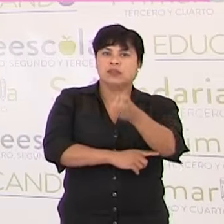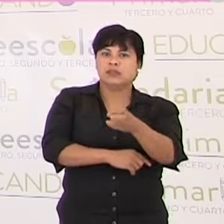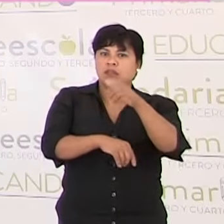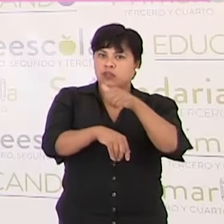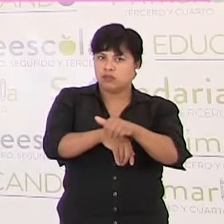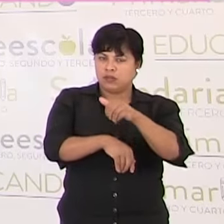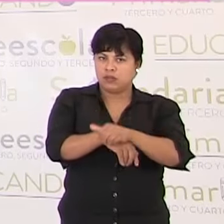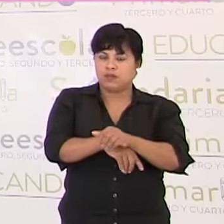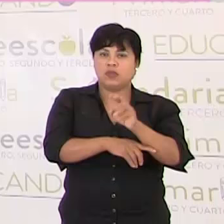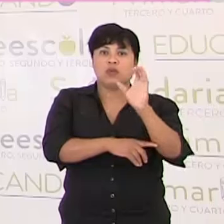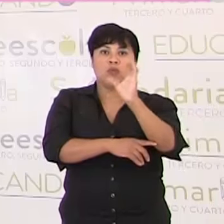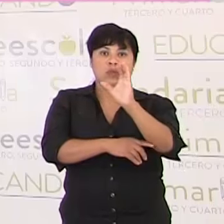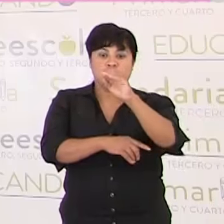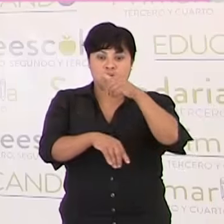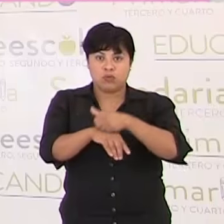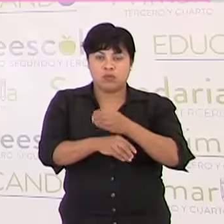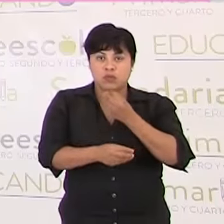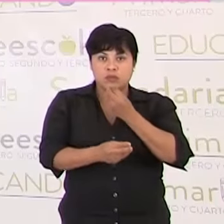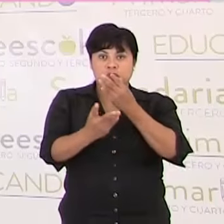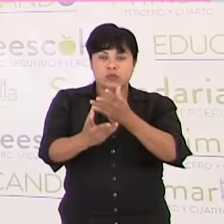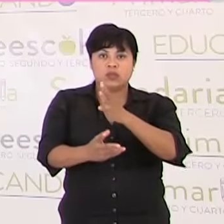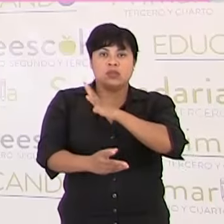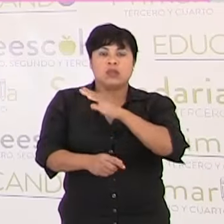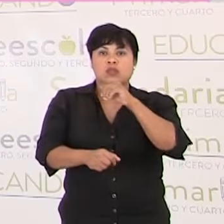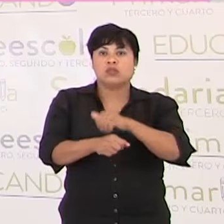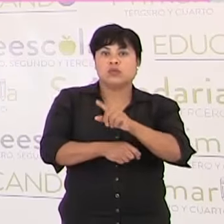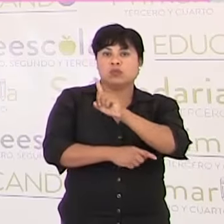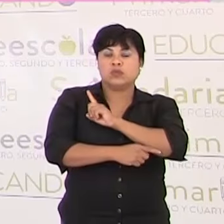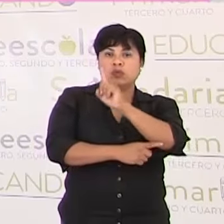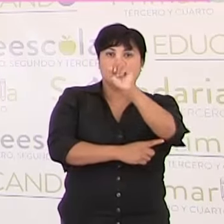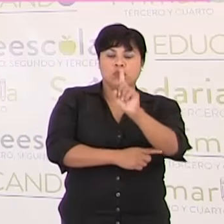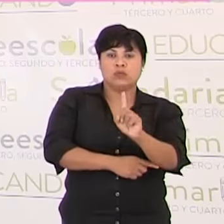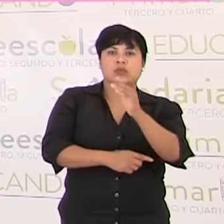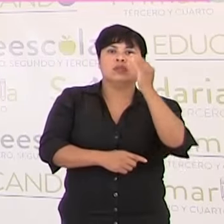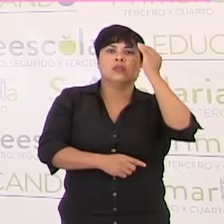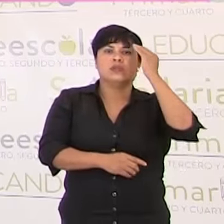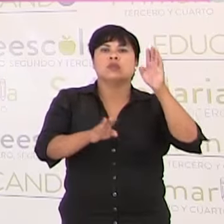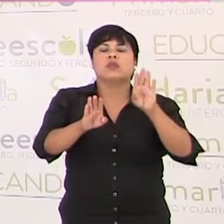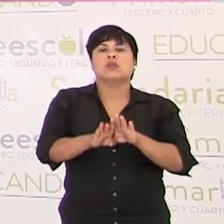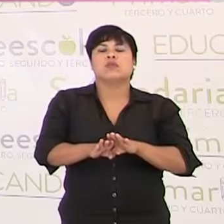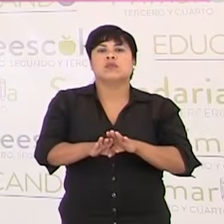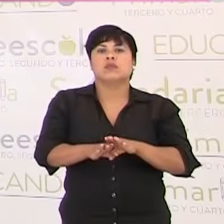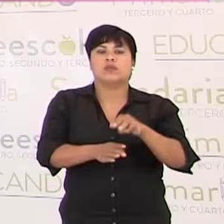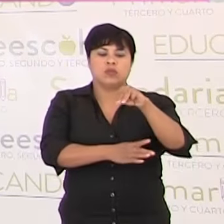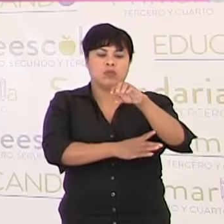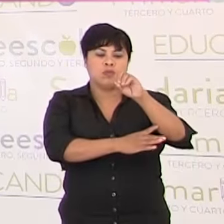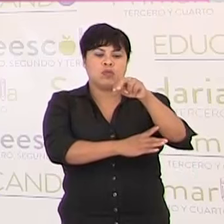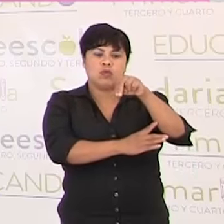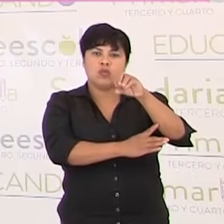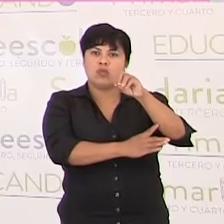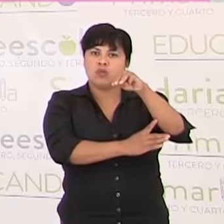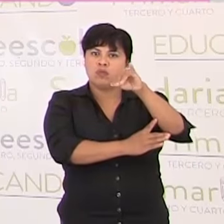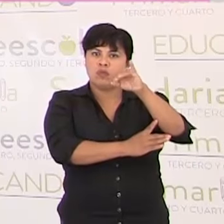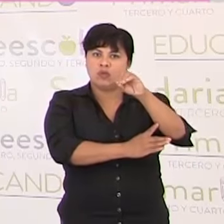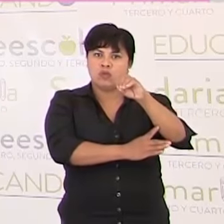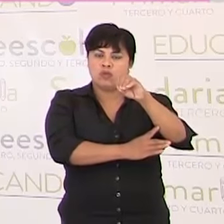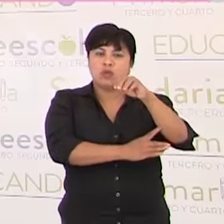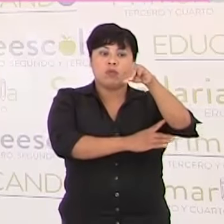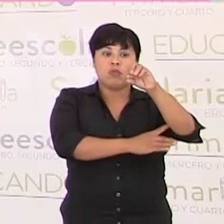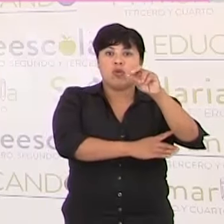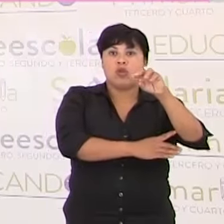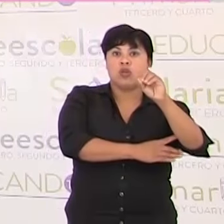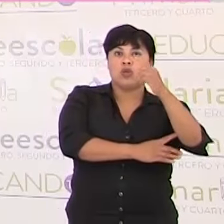términos. Cuando una expresión algebraica consta de un solo término, se le conoce como monomio, ¿sí? Mono viene